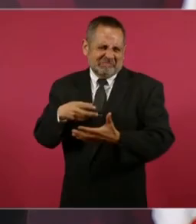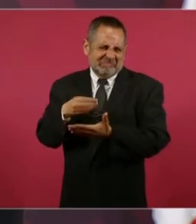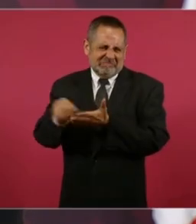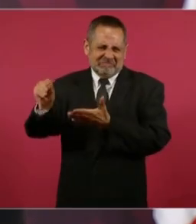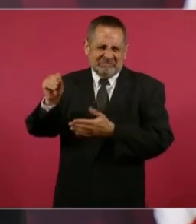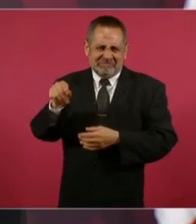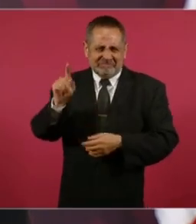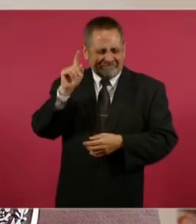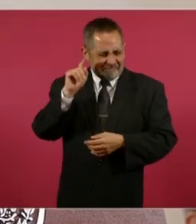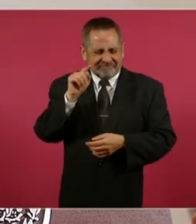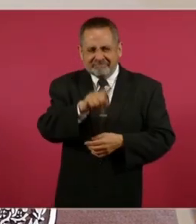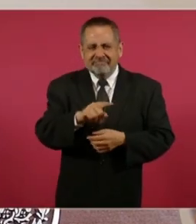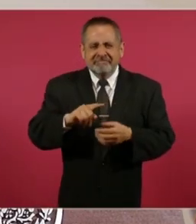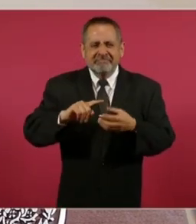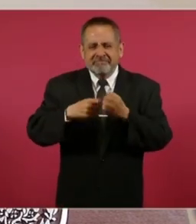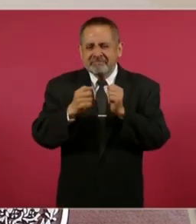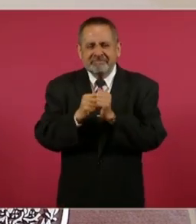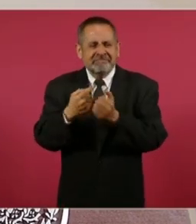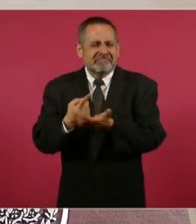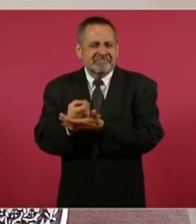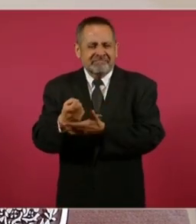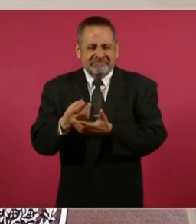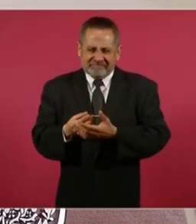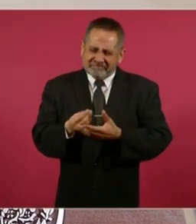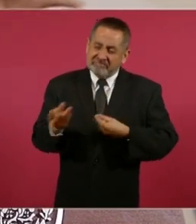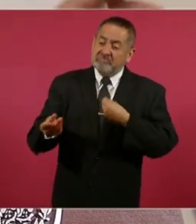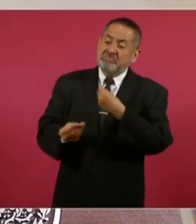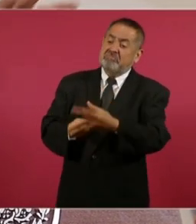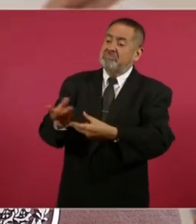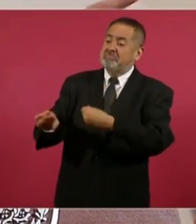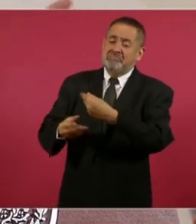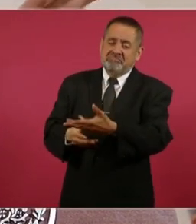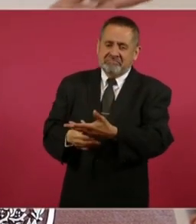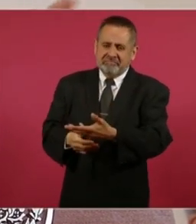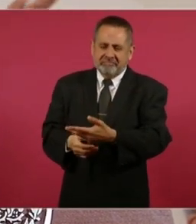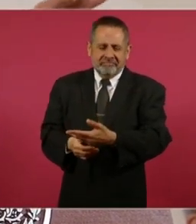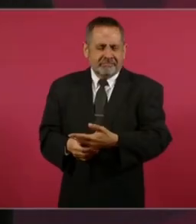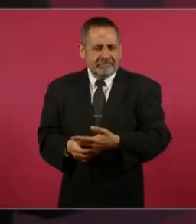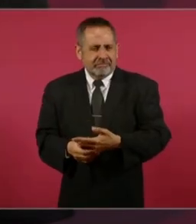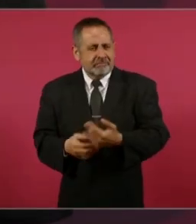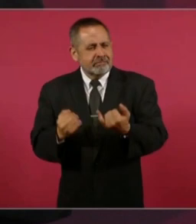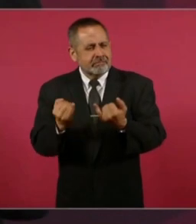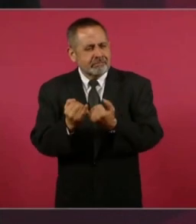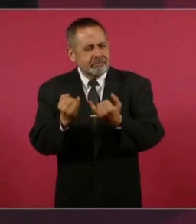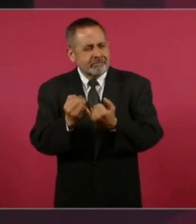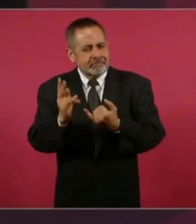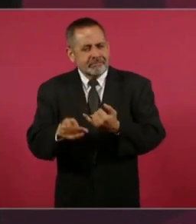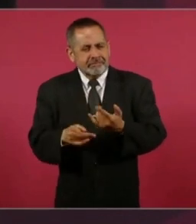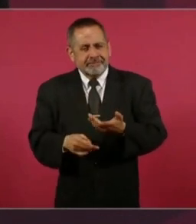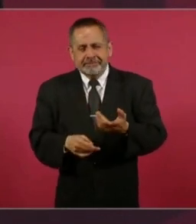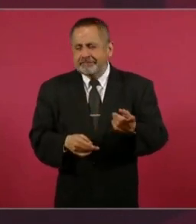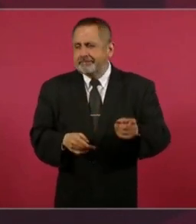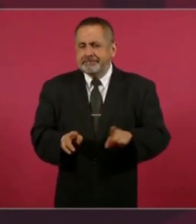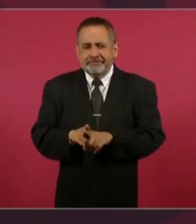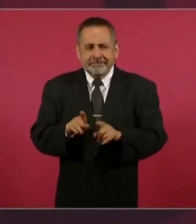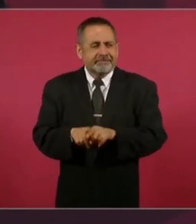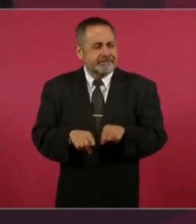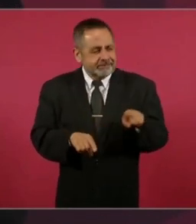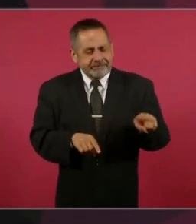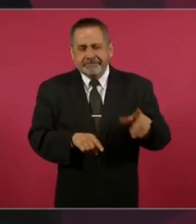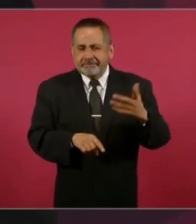frijol con gorgojo bueno igual parecido todo eso ha